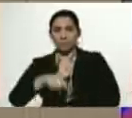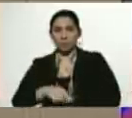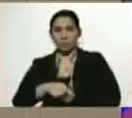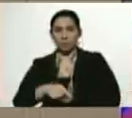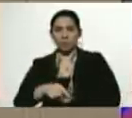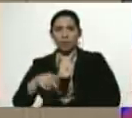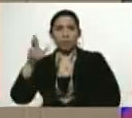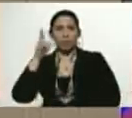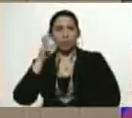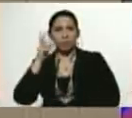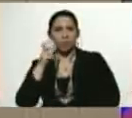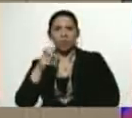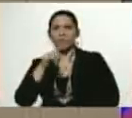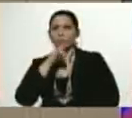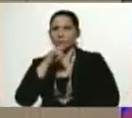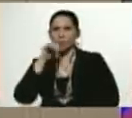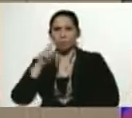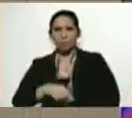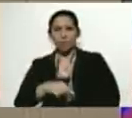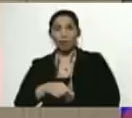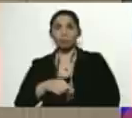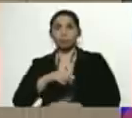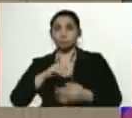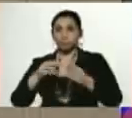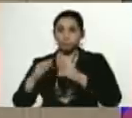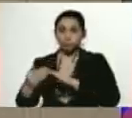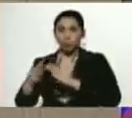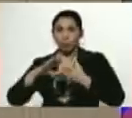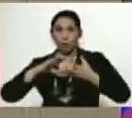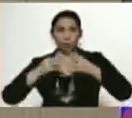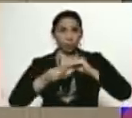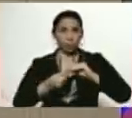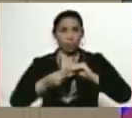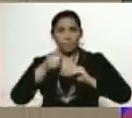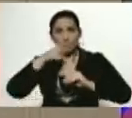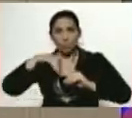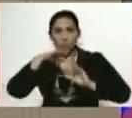de situación, comunicación de riesgos para la adopción de medidas por la población.